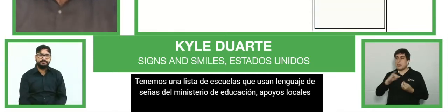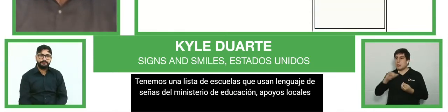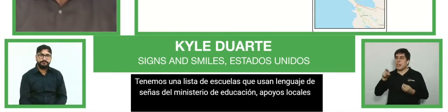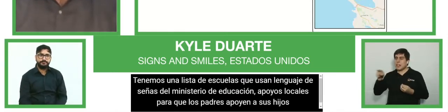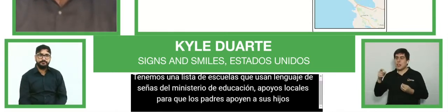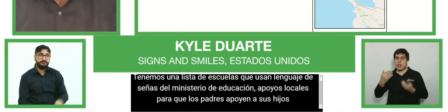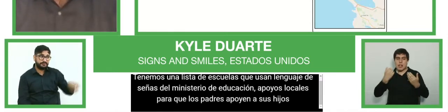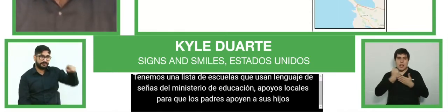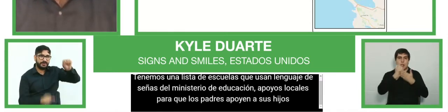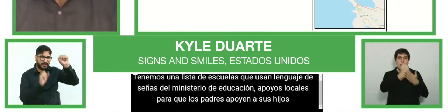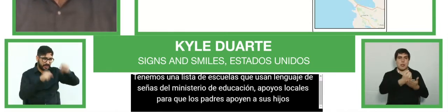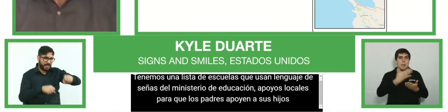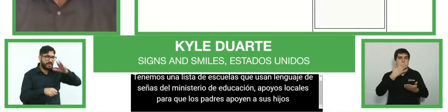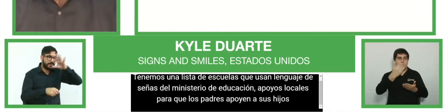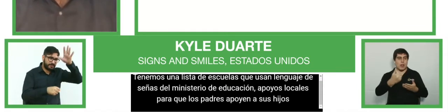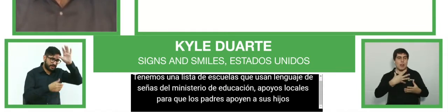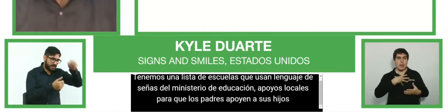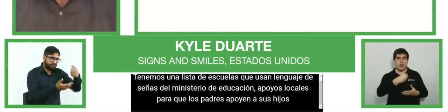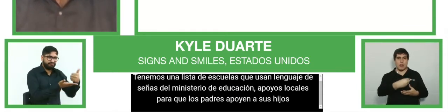hijos.